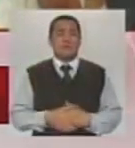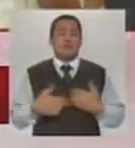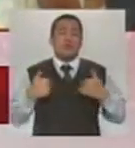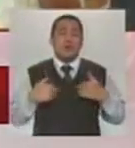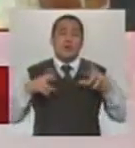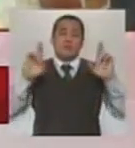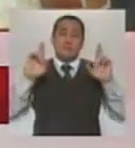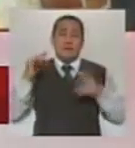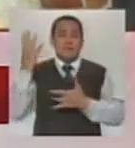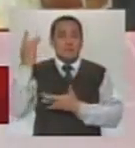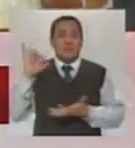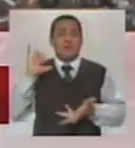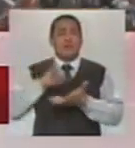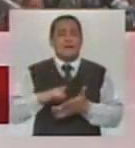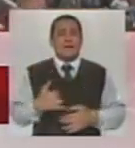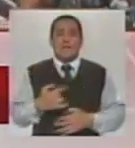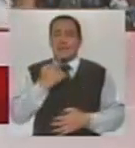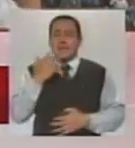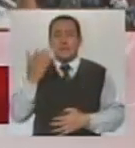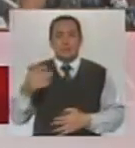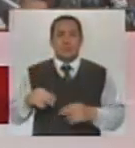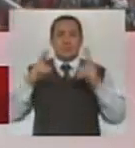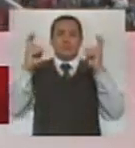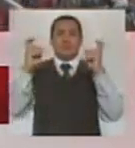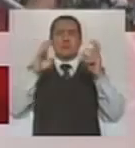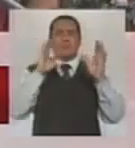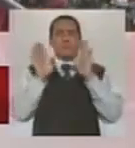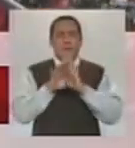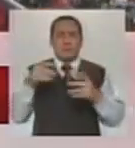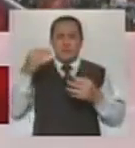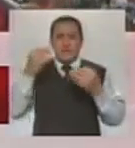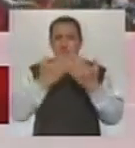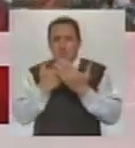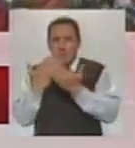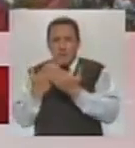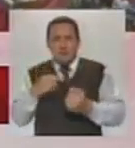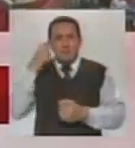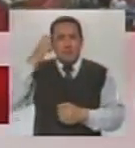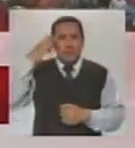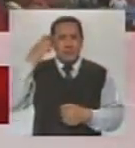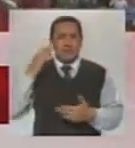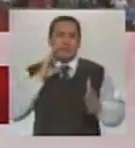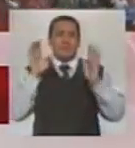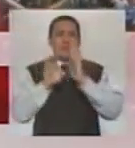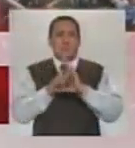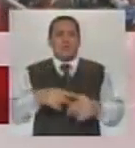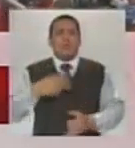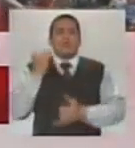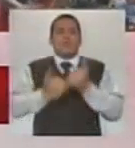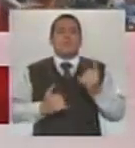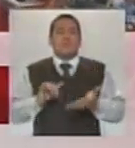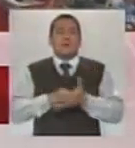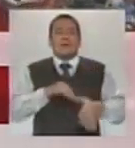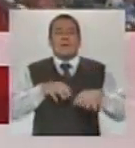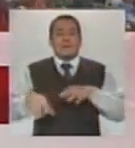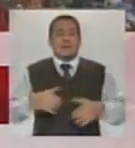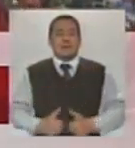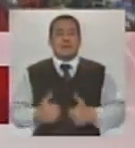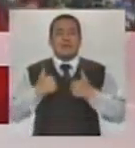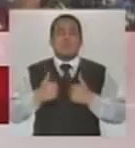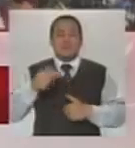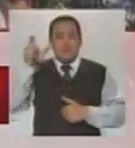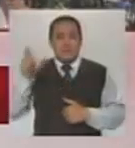Espero que esto no sea pues un tema de cálculos políticos, ¿no? Que creo que sería lo último que uno puede hacer sobre la vida de